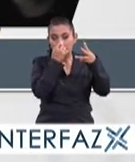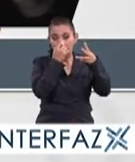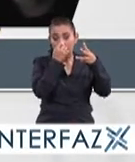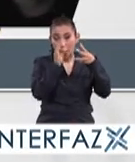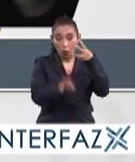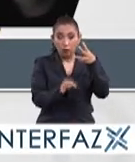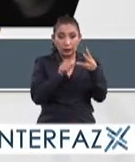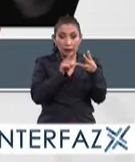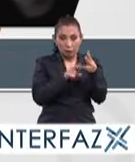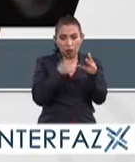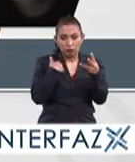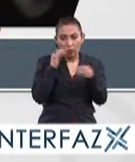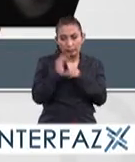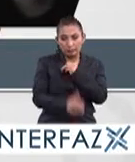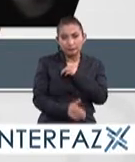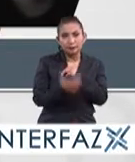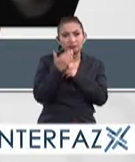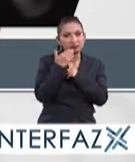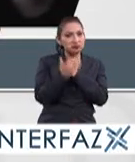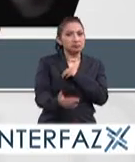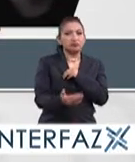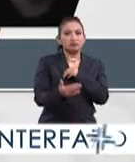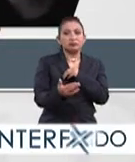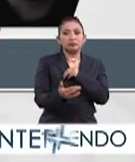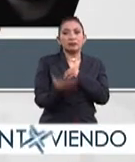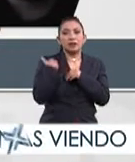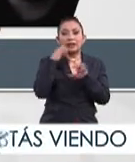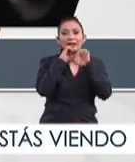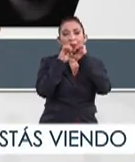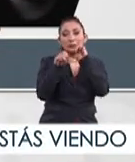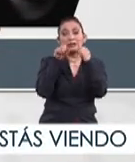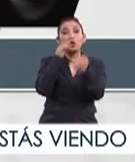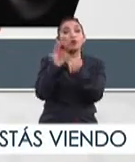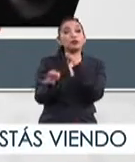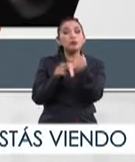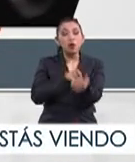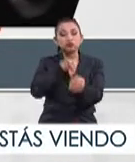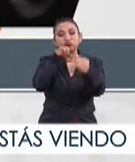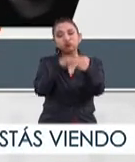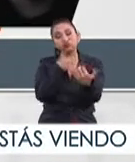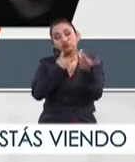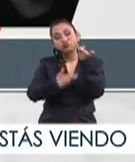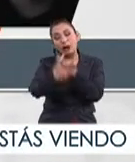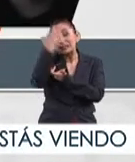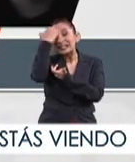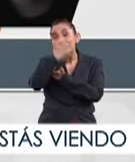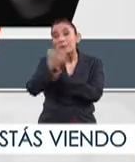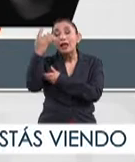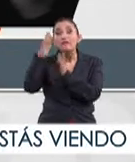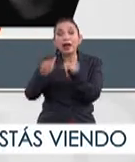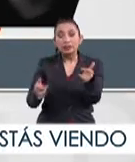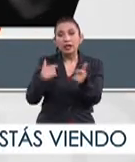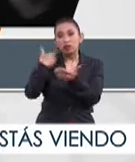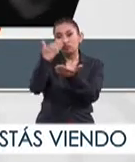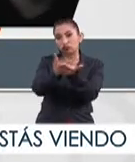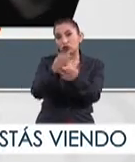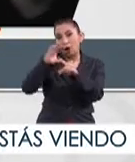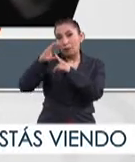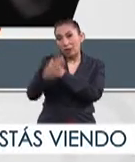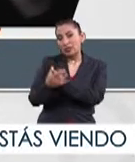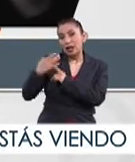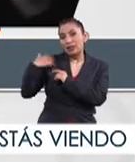y al final concluimos con una entrevista final y un examen en francés que se presentó con un